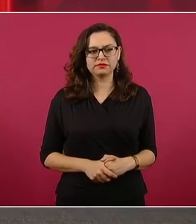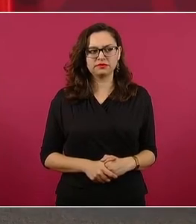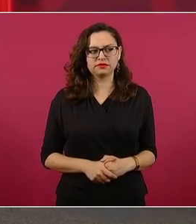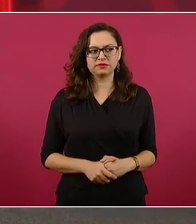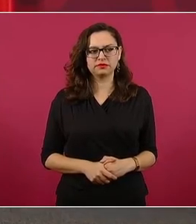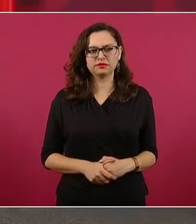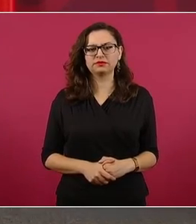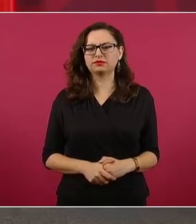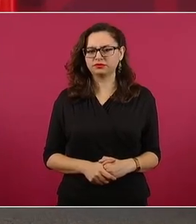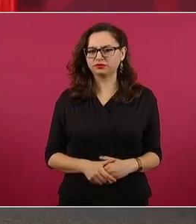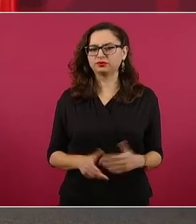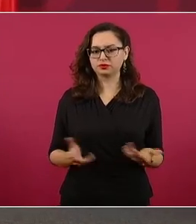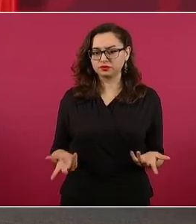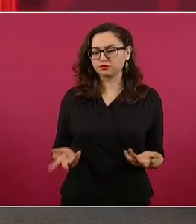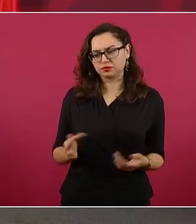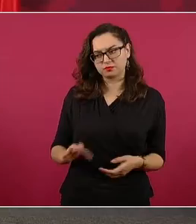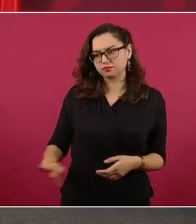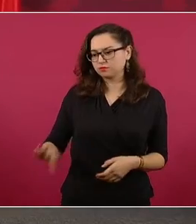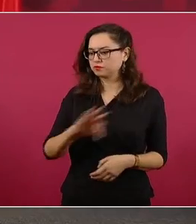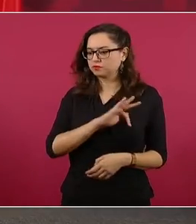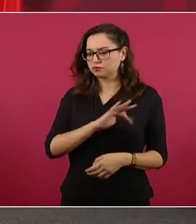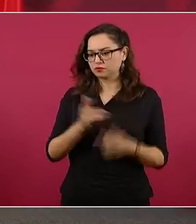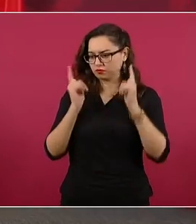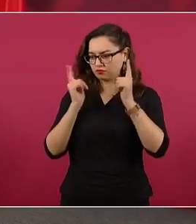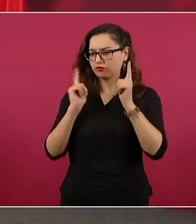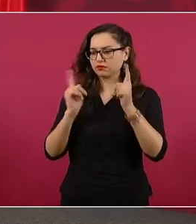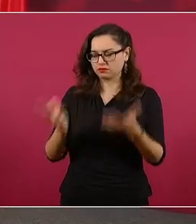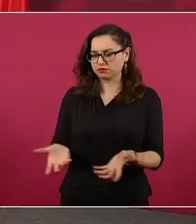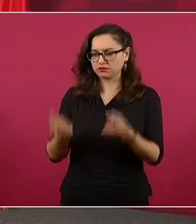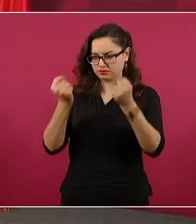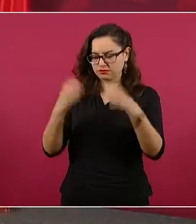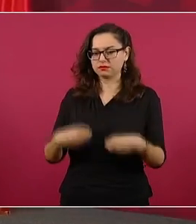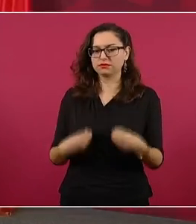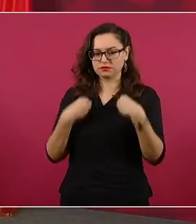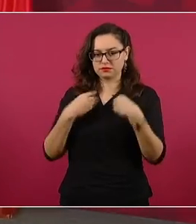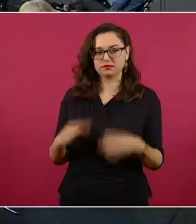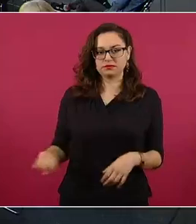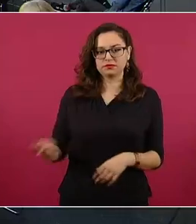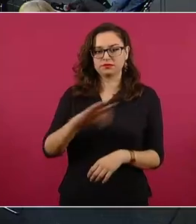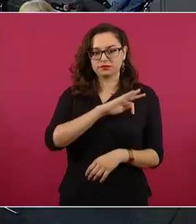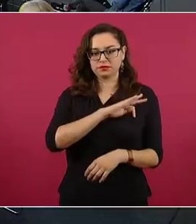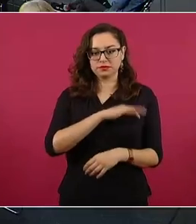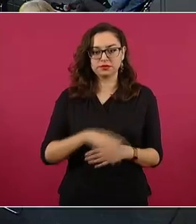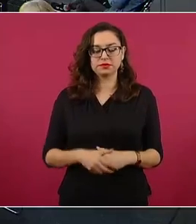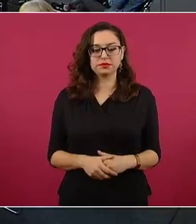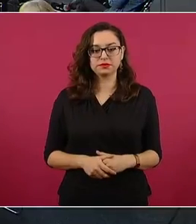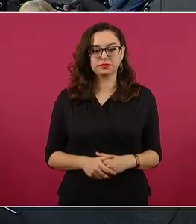perdamos la esperanza, la fe de rescatarlos.